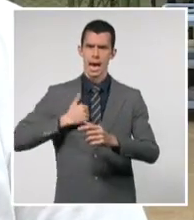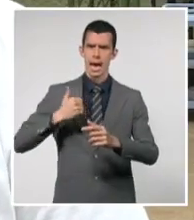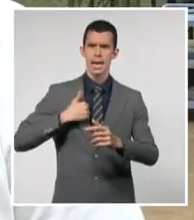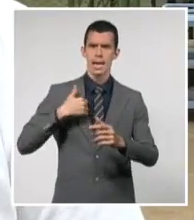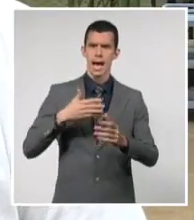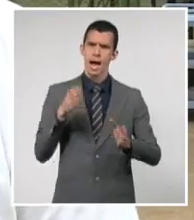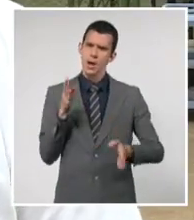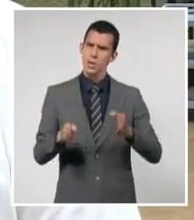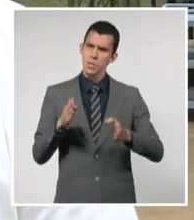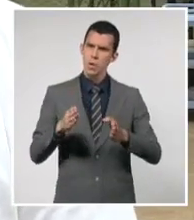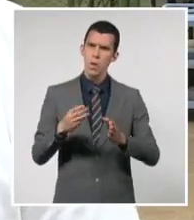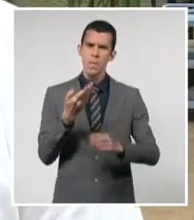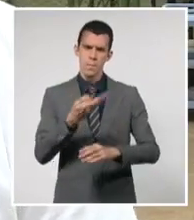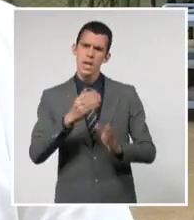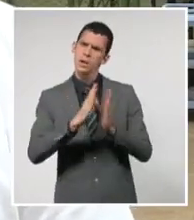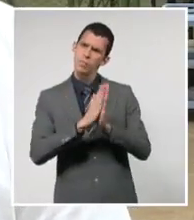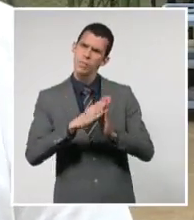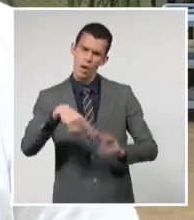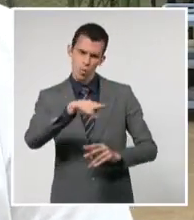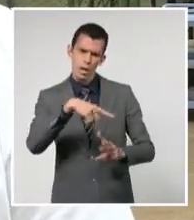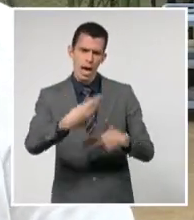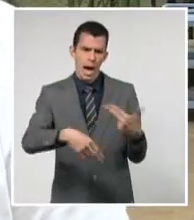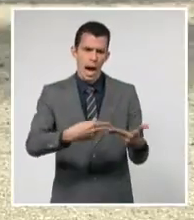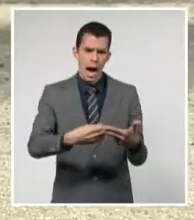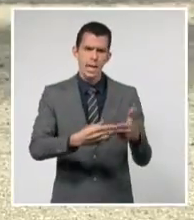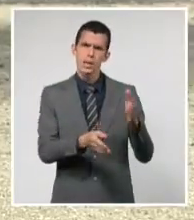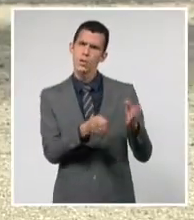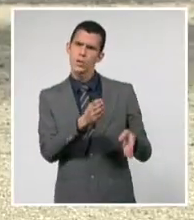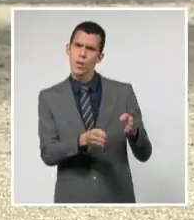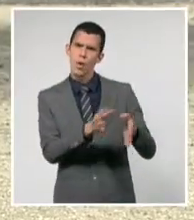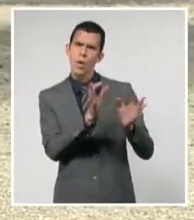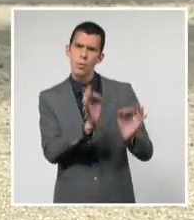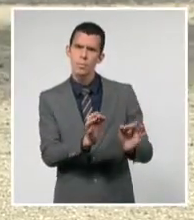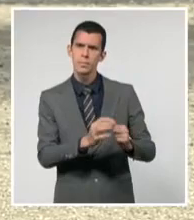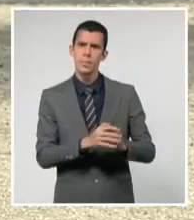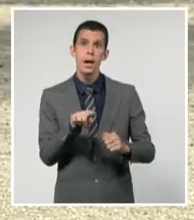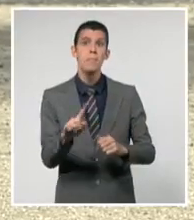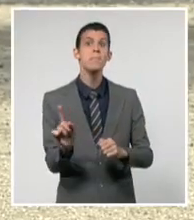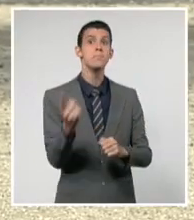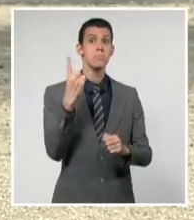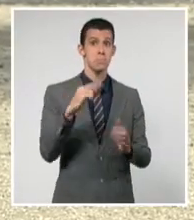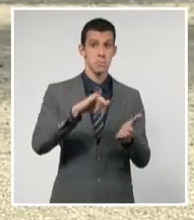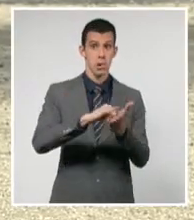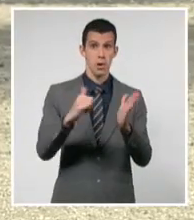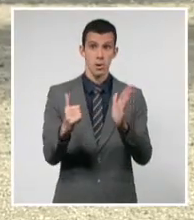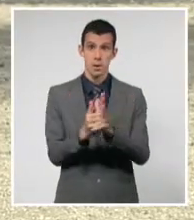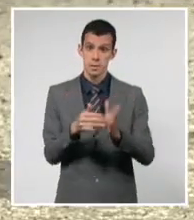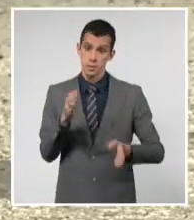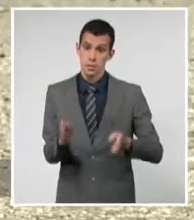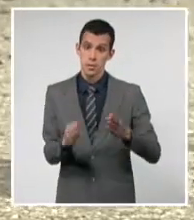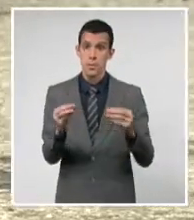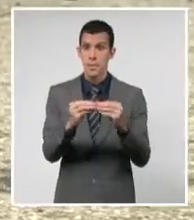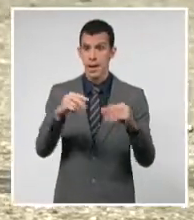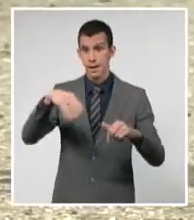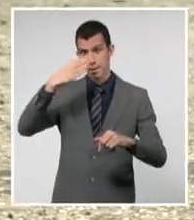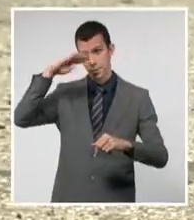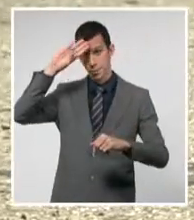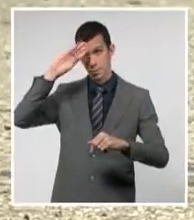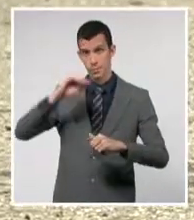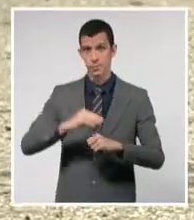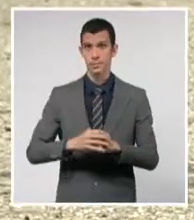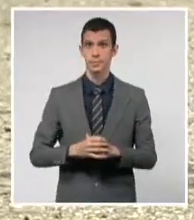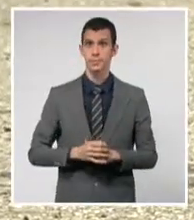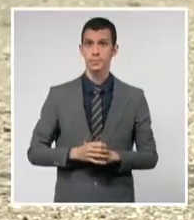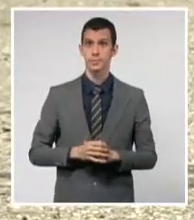la primera exportación que realiza el país de robótica. Para potenciar el desarrollo de estos prototipos de robots, es esencial el